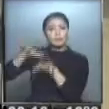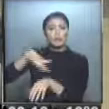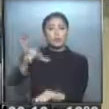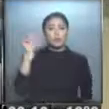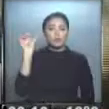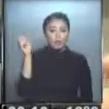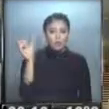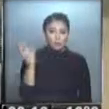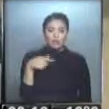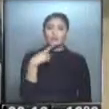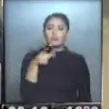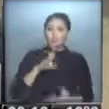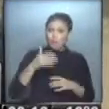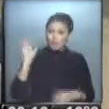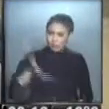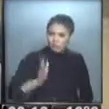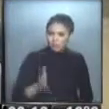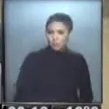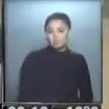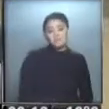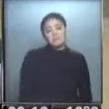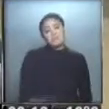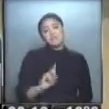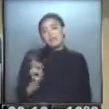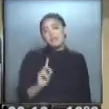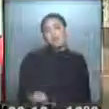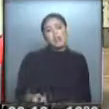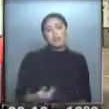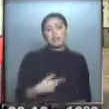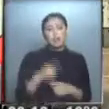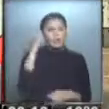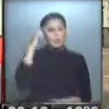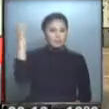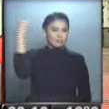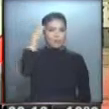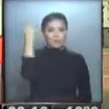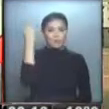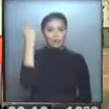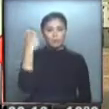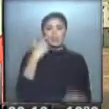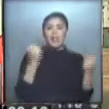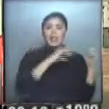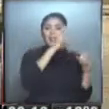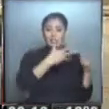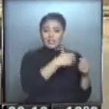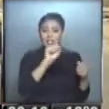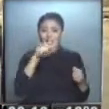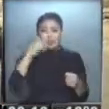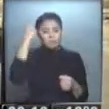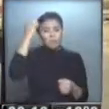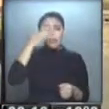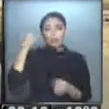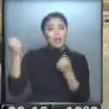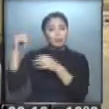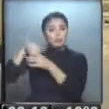Ciudadela. ¿Muy agresivos? No, solamente me dieron un golpe en la cabeza apenas me sacaron de la camioneta. Después adentro del auto la verdad